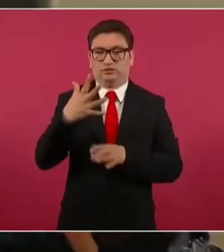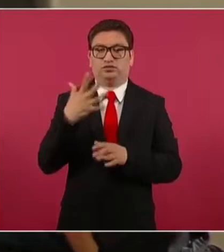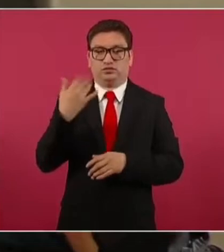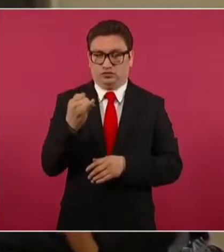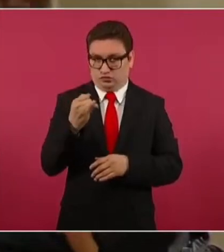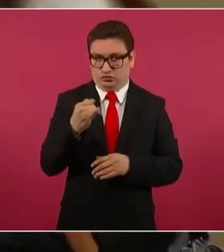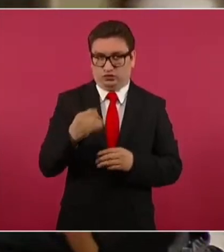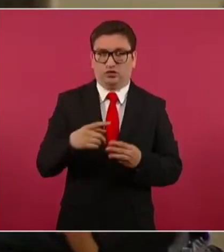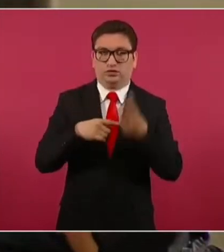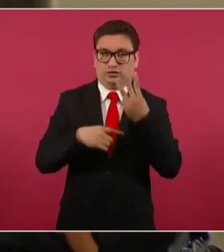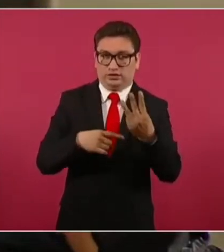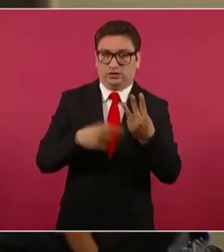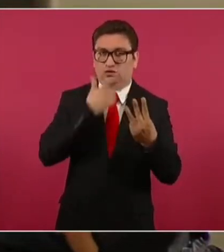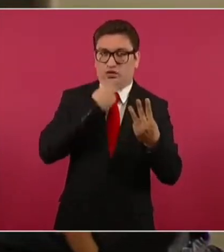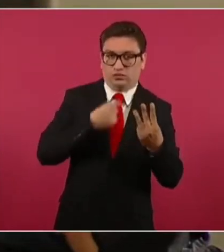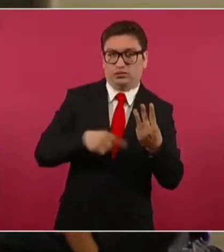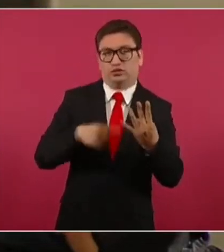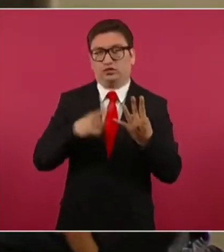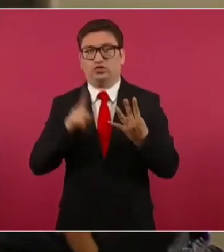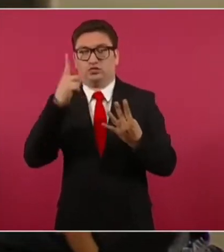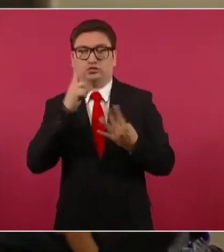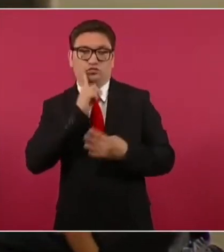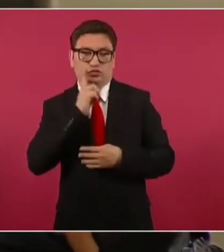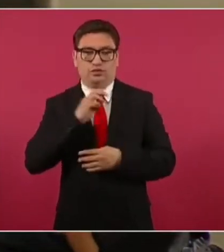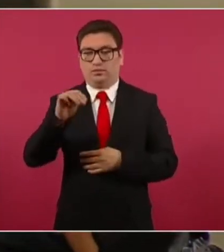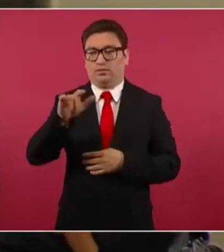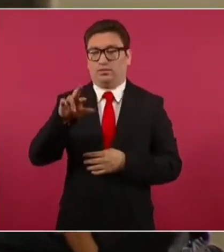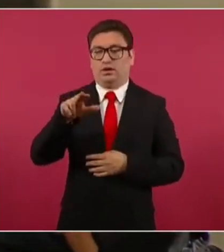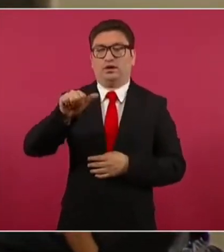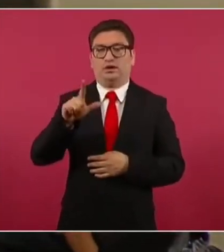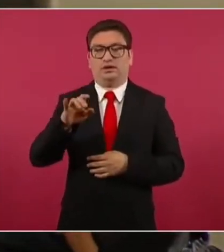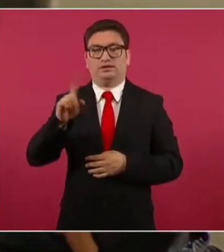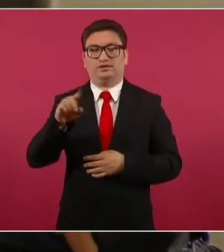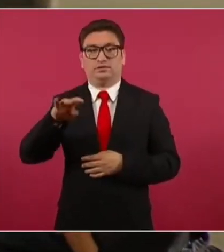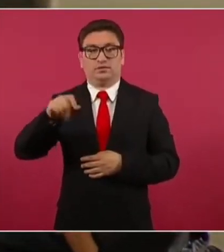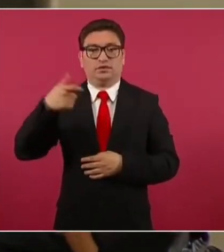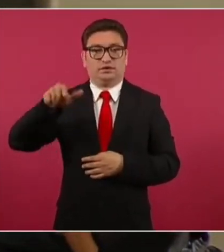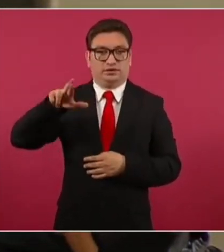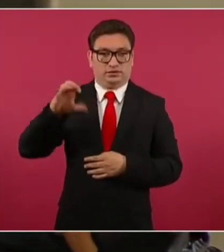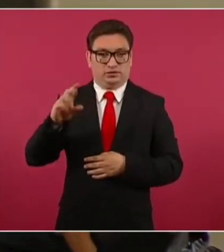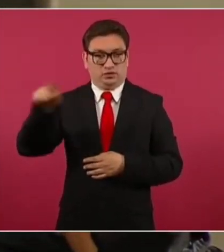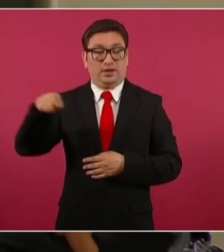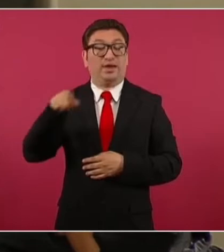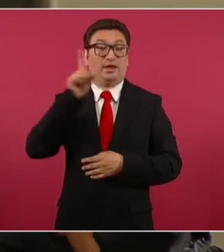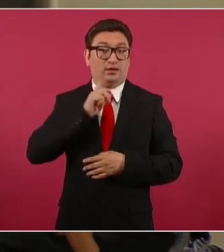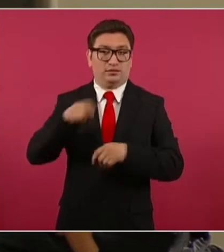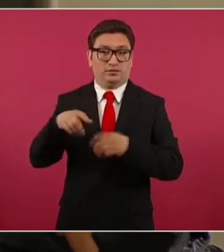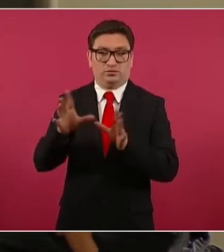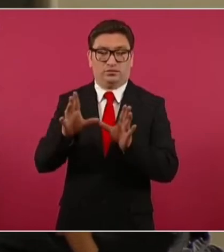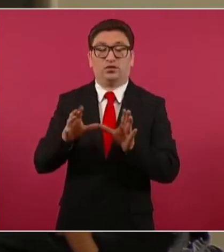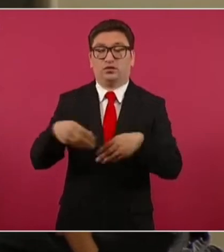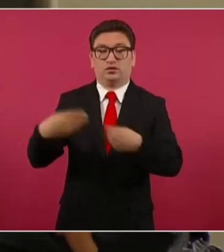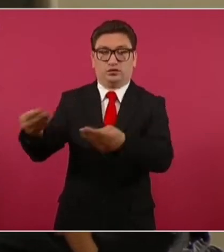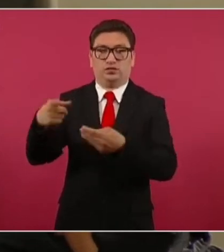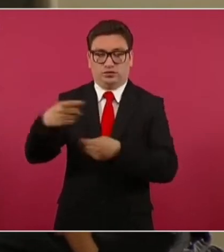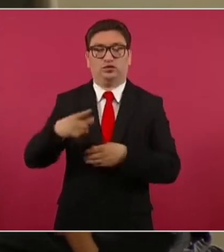junio, 3 fueron candidatos hombres y una mujer, Mara Lezama, de Quintana Roo. a quien ya se le entregó su constancia como